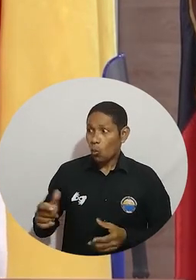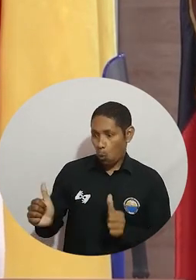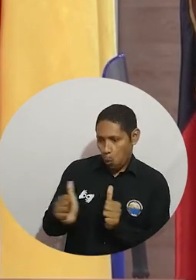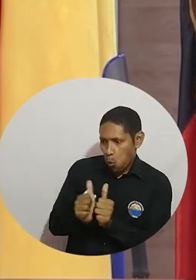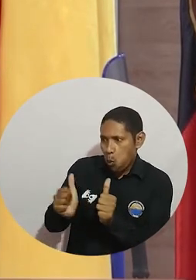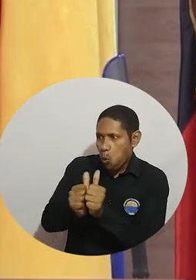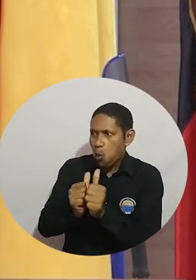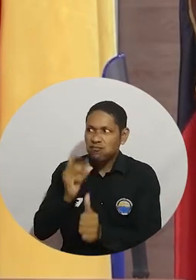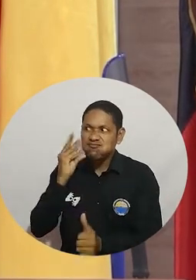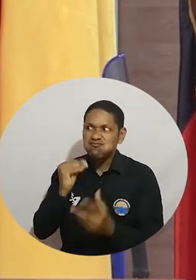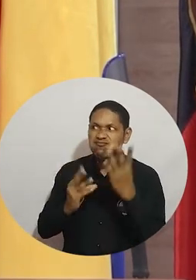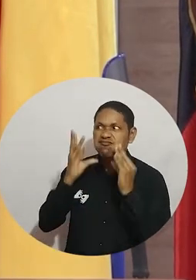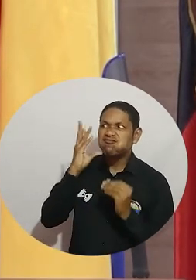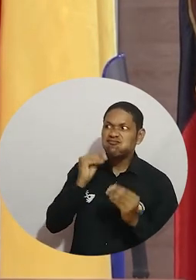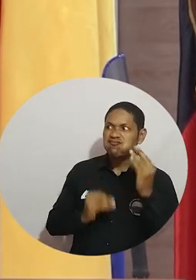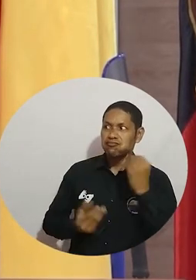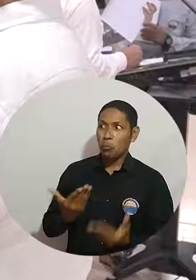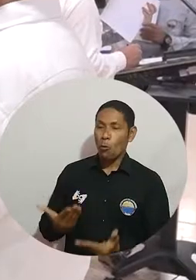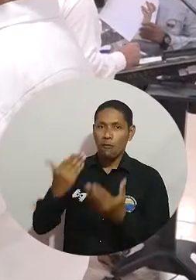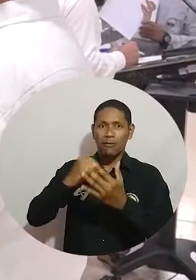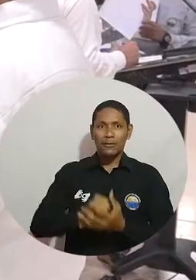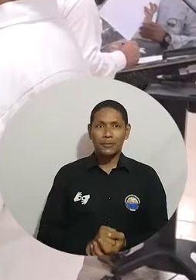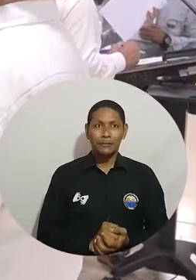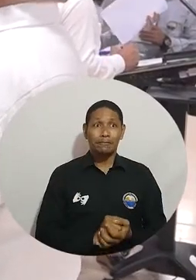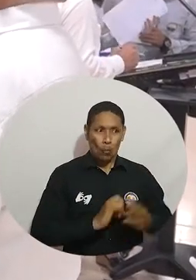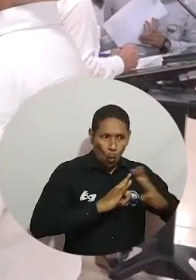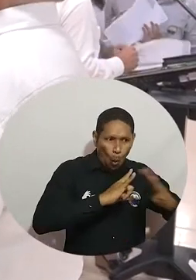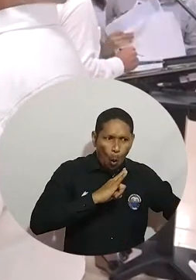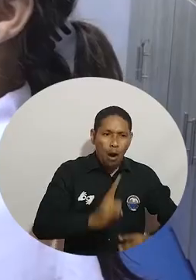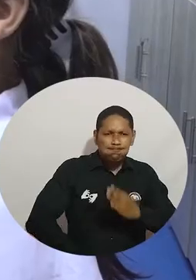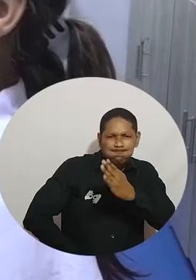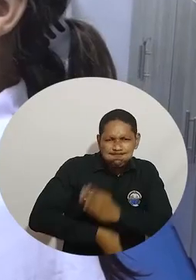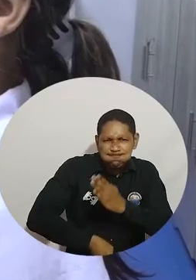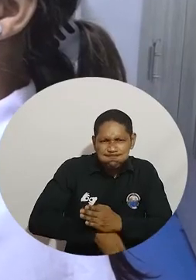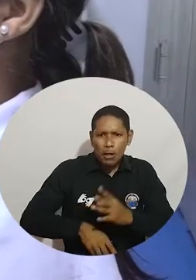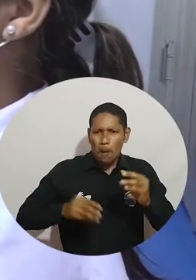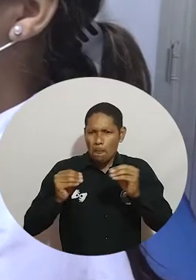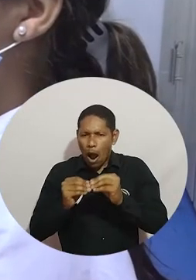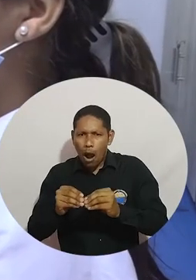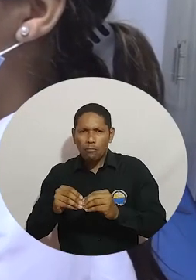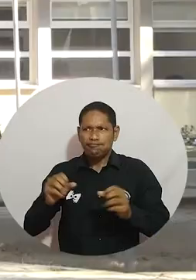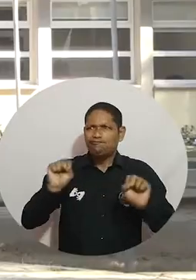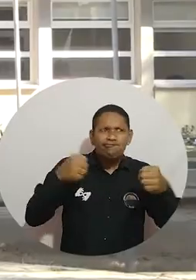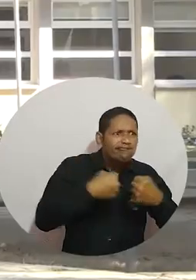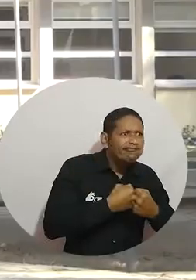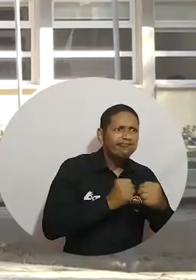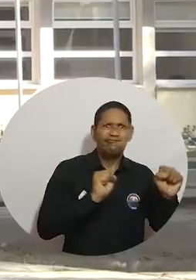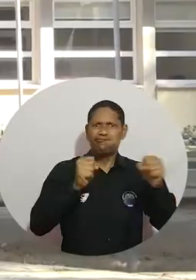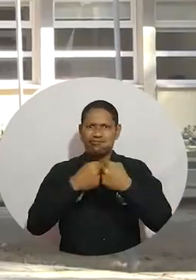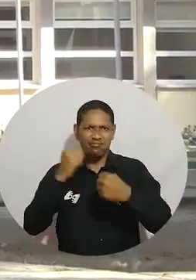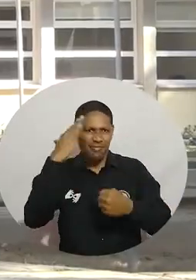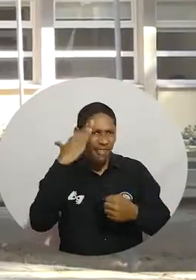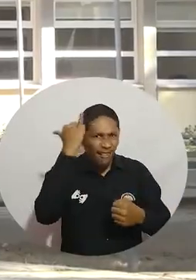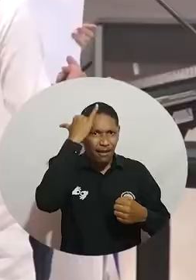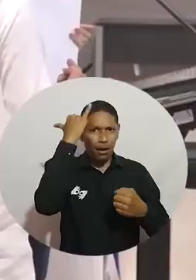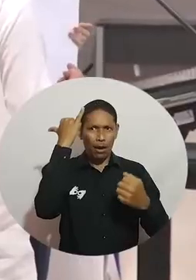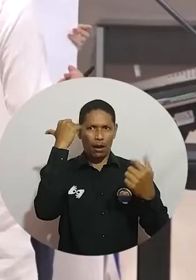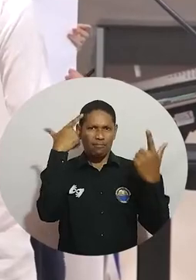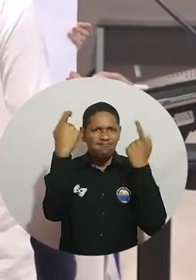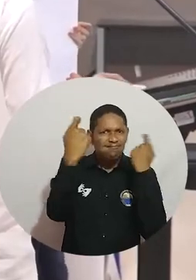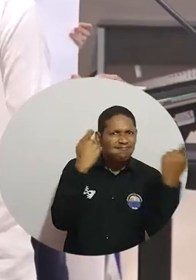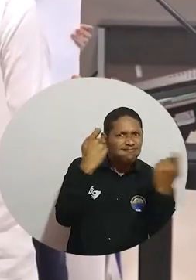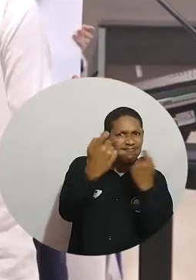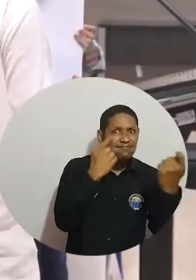que aprendiendo al lado de los mejores, como son ustedes. La Alma Mater continúa en el valioso camino de cristalizar alianzas